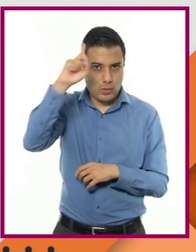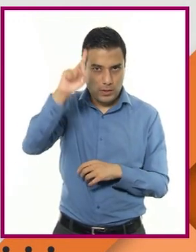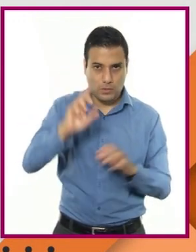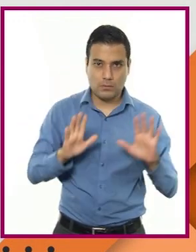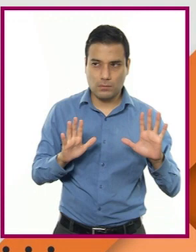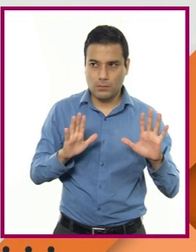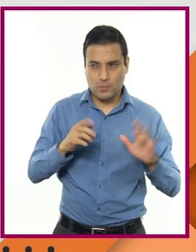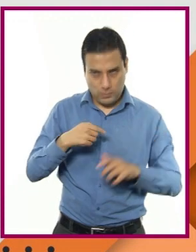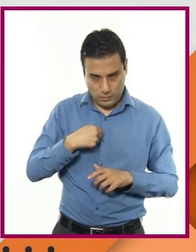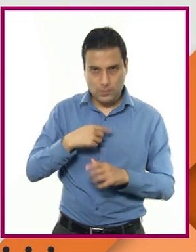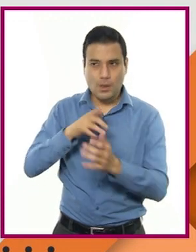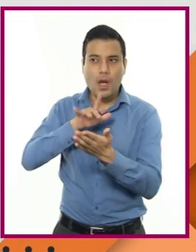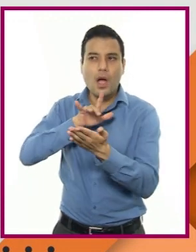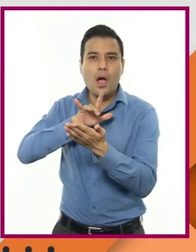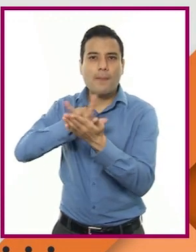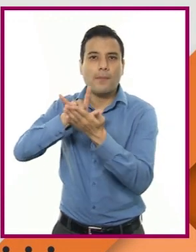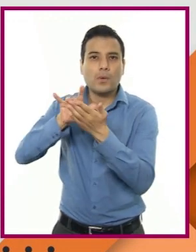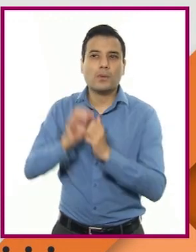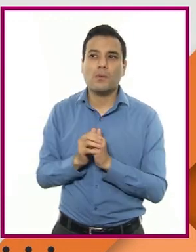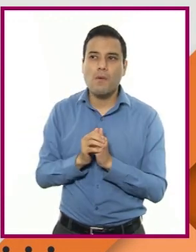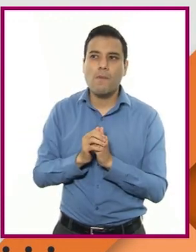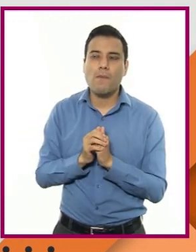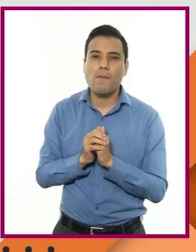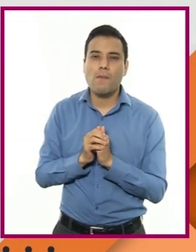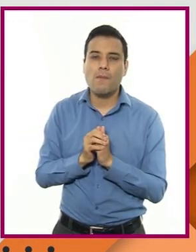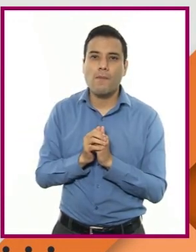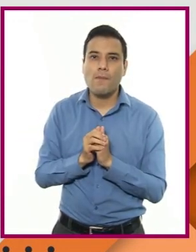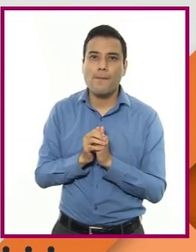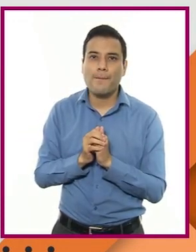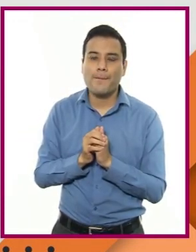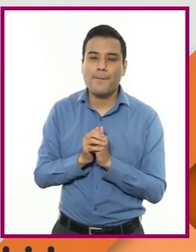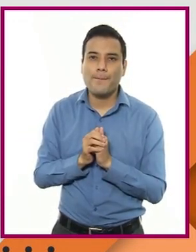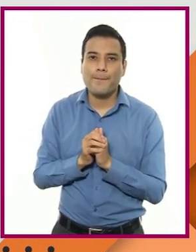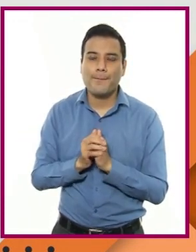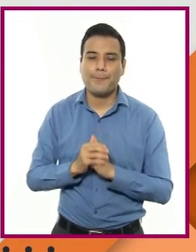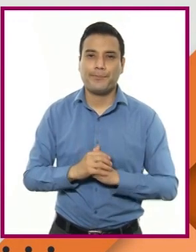apoyo de sus partes en caso de ataques contra españoles.